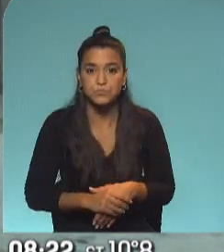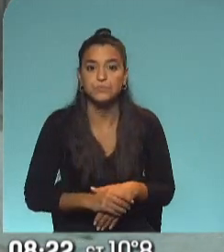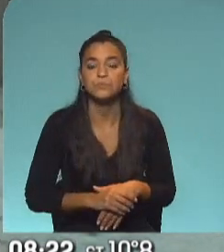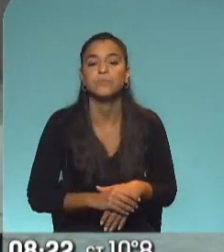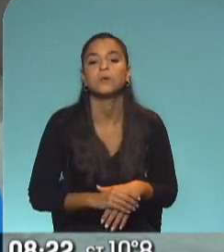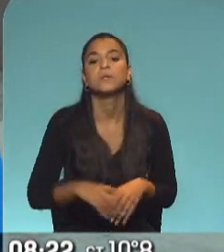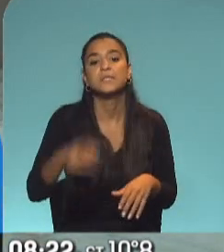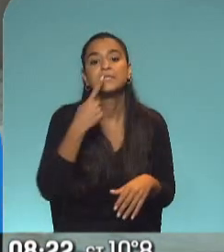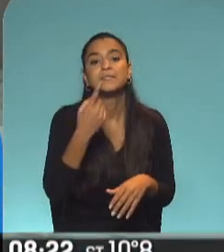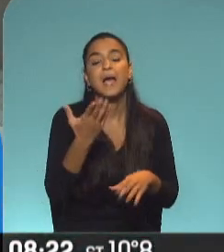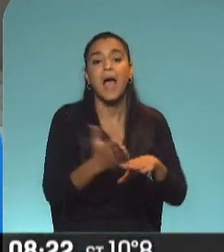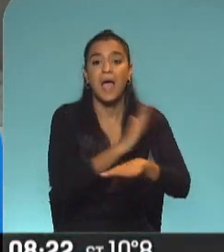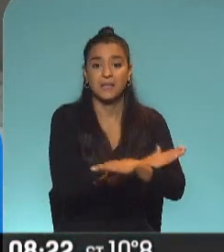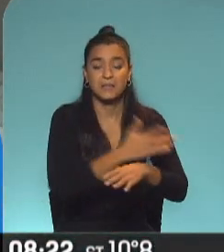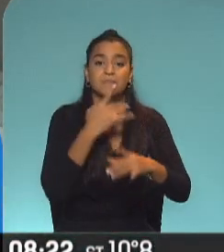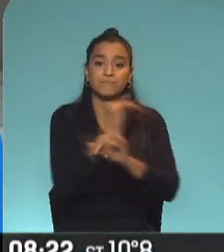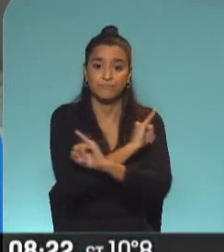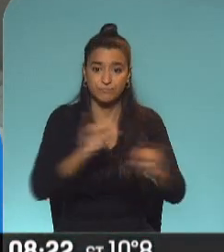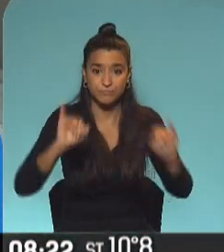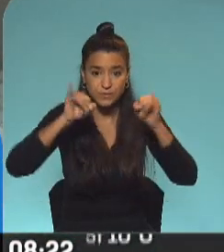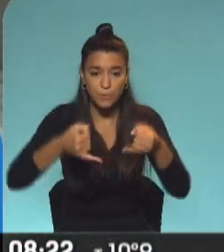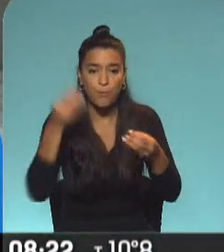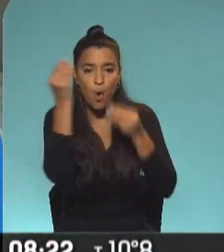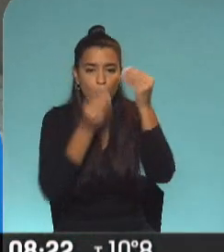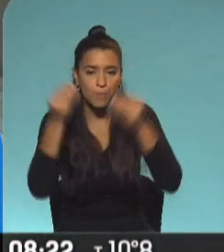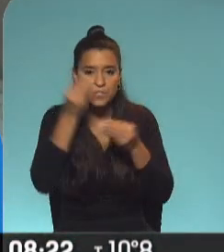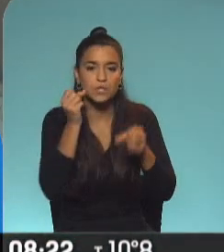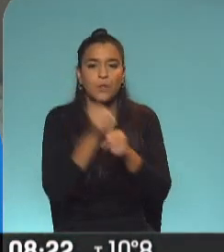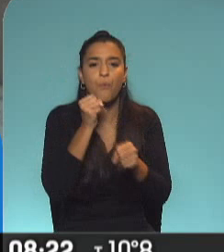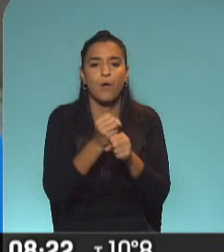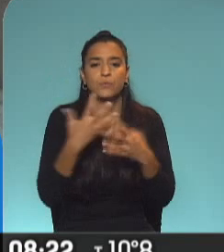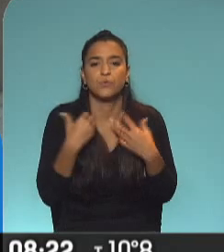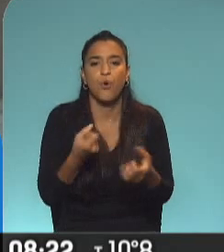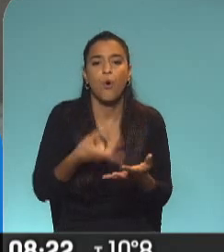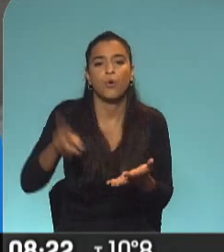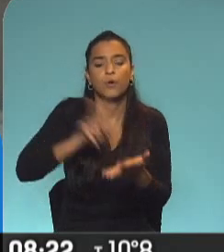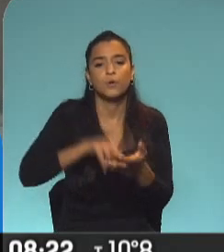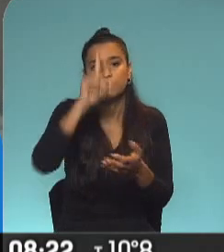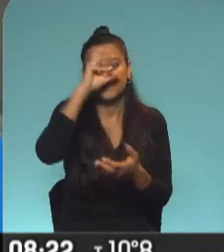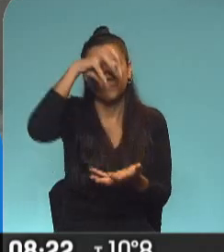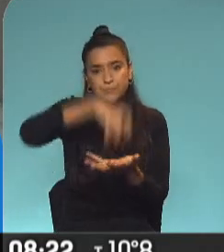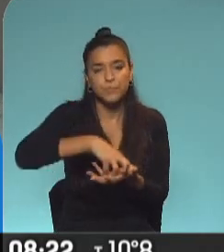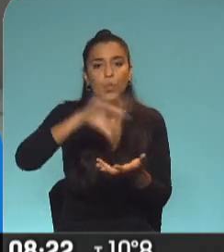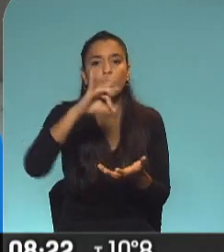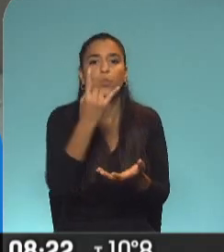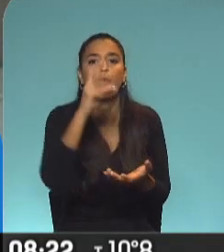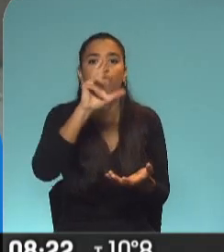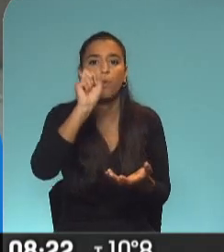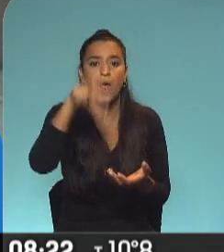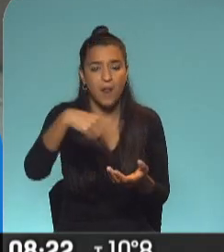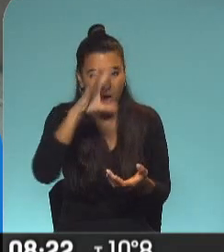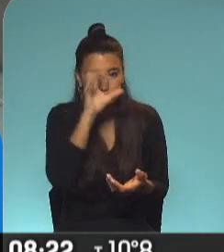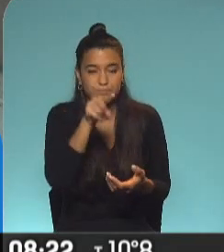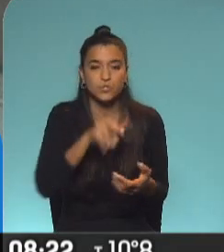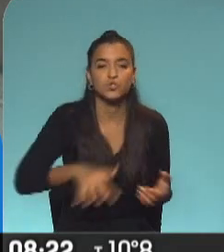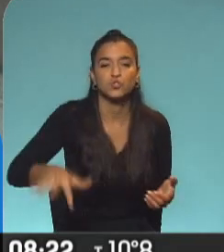y lo que habíamos prometido lo que habíamos anunciado la preocupación de los trabajadores de la salud nuevamente del hospital general de agudos carlos durán recordad que es una de